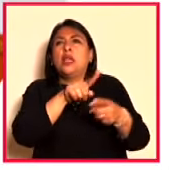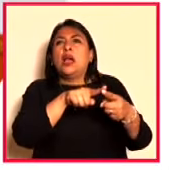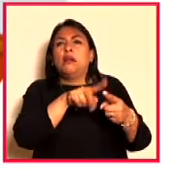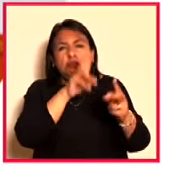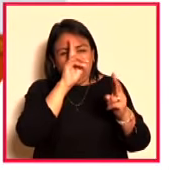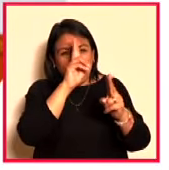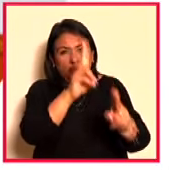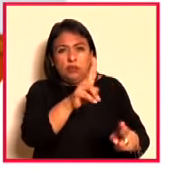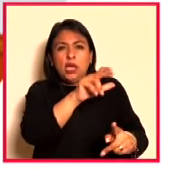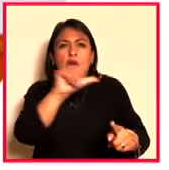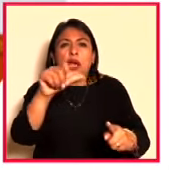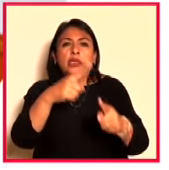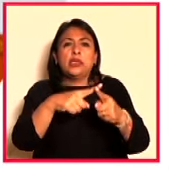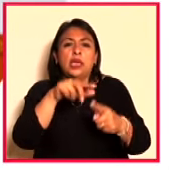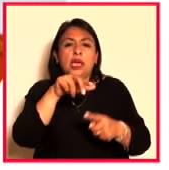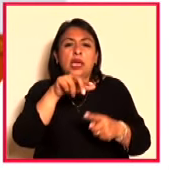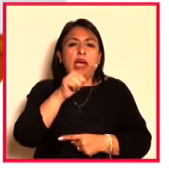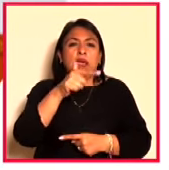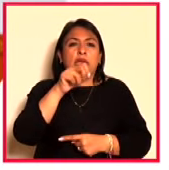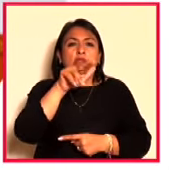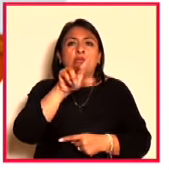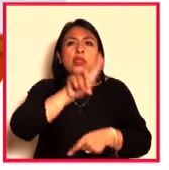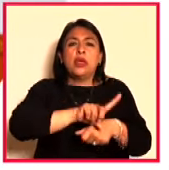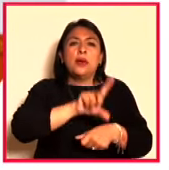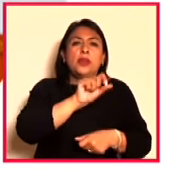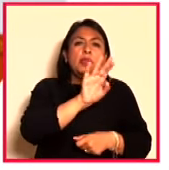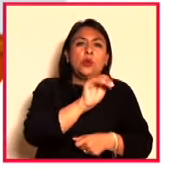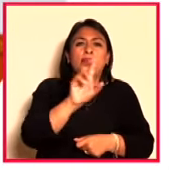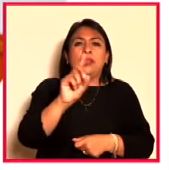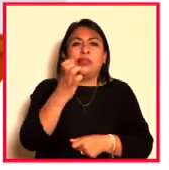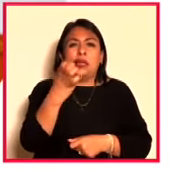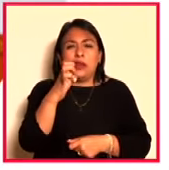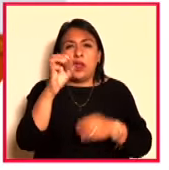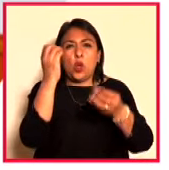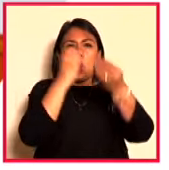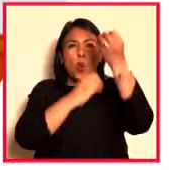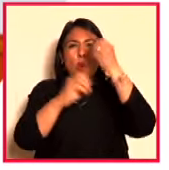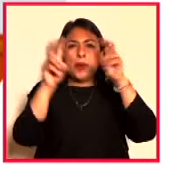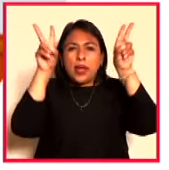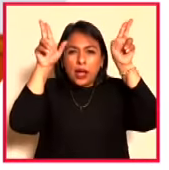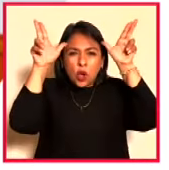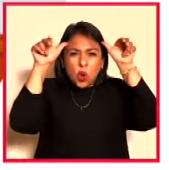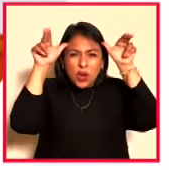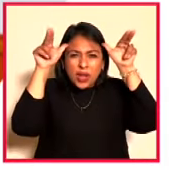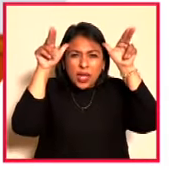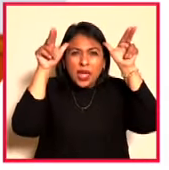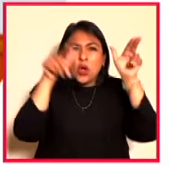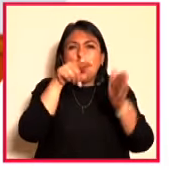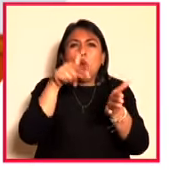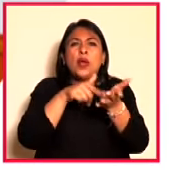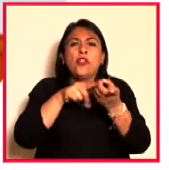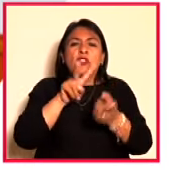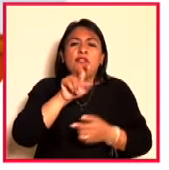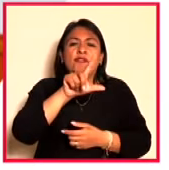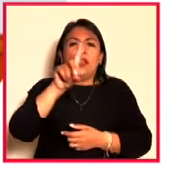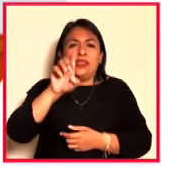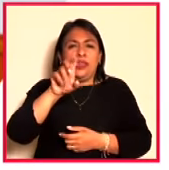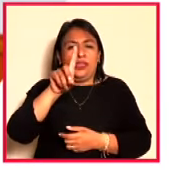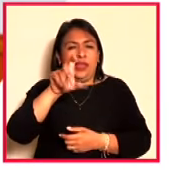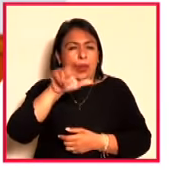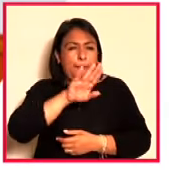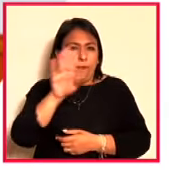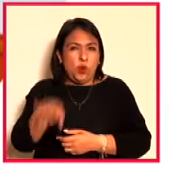homenaje a Ángel Norzagaray el 29 y 30 de enero con la obra Conejos en el Valle de la Muerte, de Daniel Serrano. Esta obra, la última que